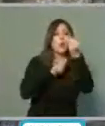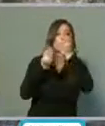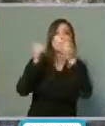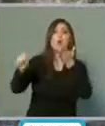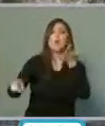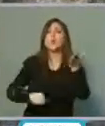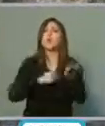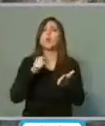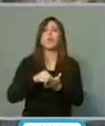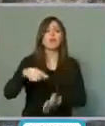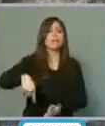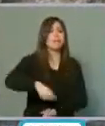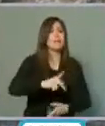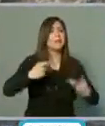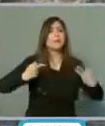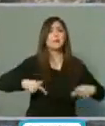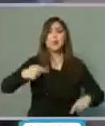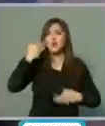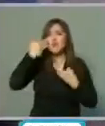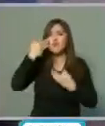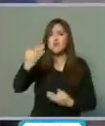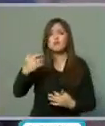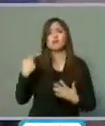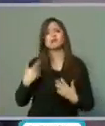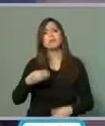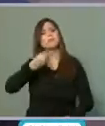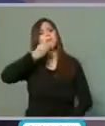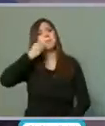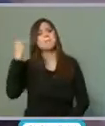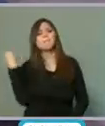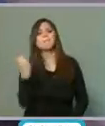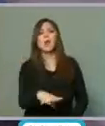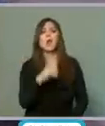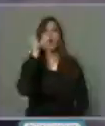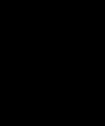verdaderamente enamorados. Que tengas un excelente día y esperemos vernos muy, muy pronto. Muchas gracias.